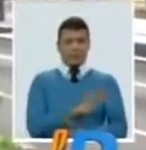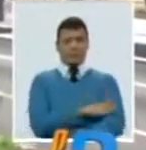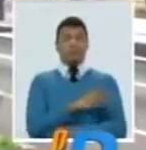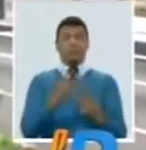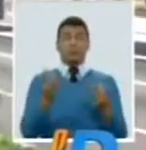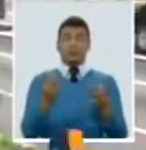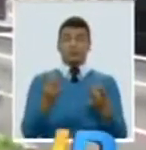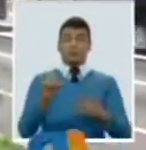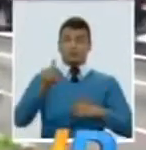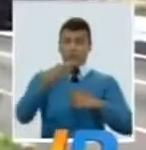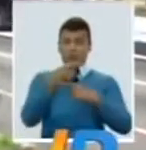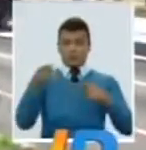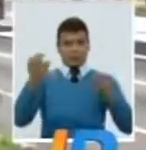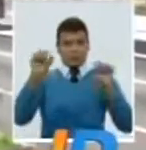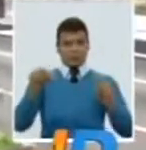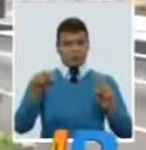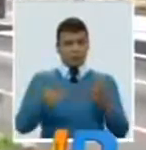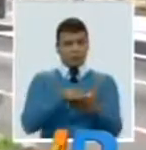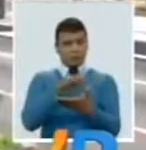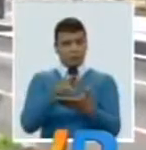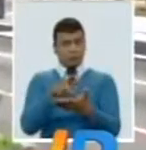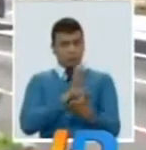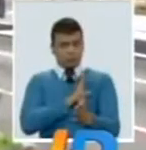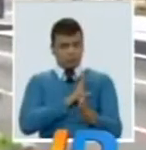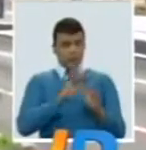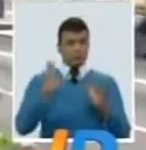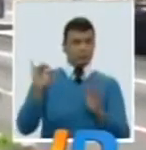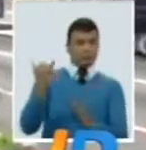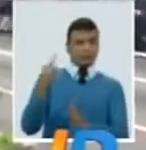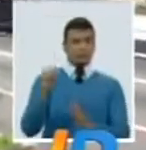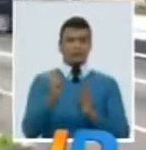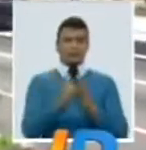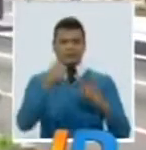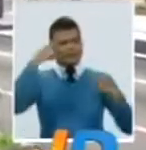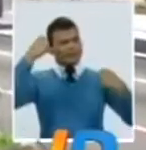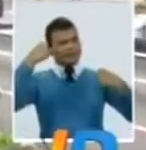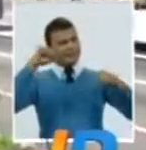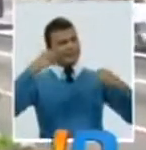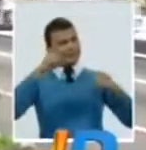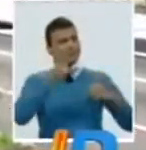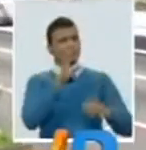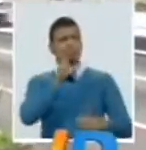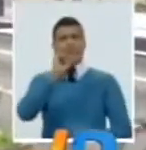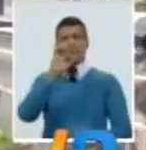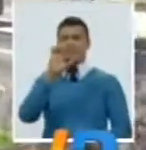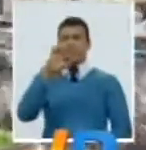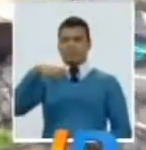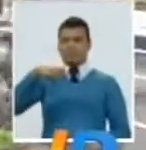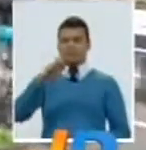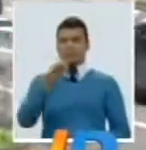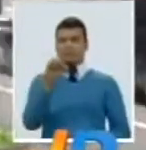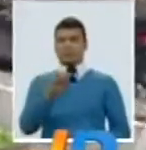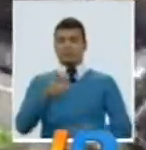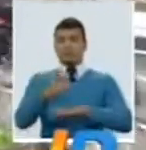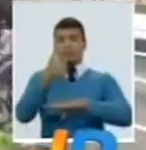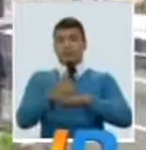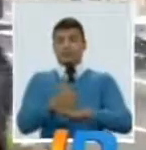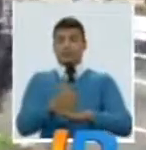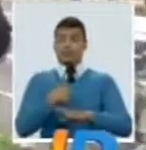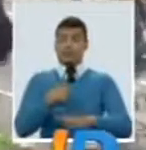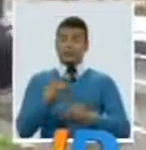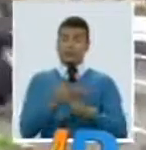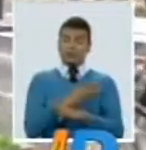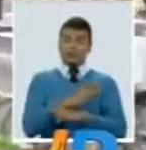semana entrante podría estar a disposición del cuerpo técnico. La preocupación aparece con el defensa central Mario Alberto Yepes y el capitano, quien tiene un problema